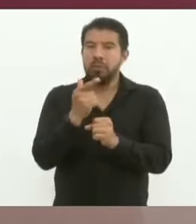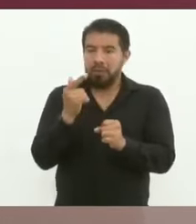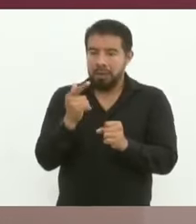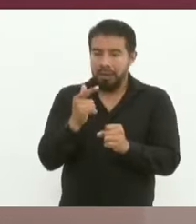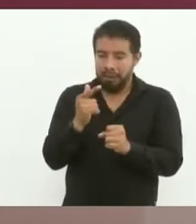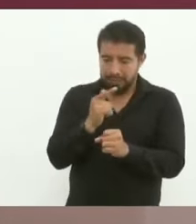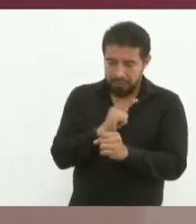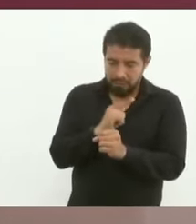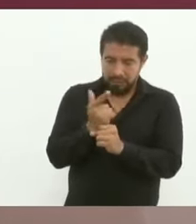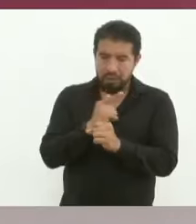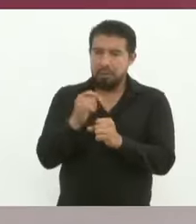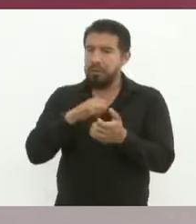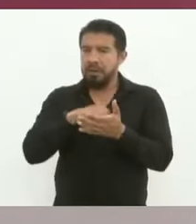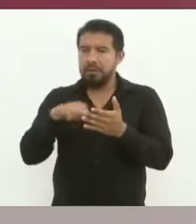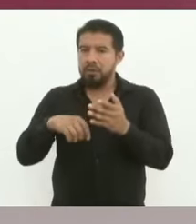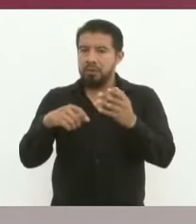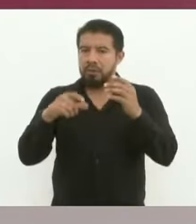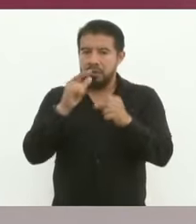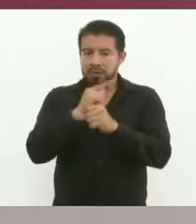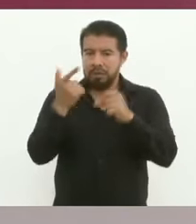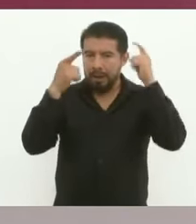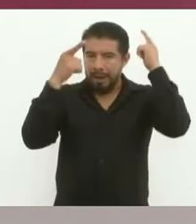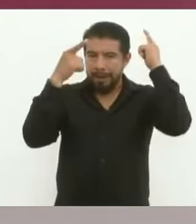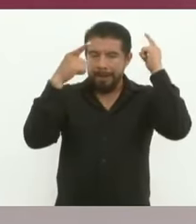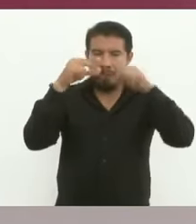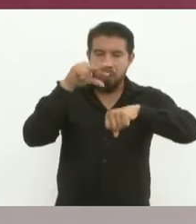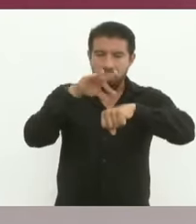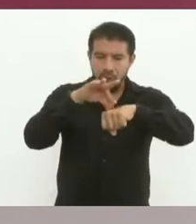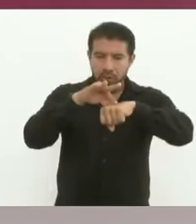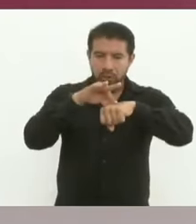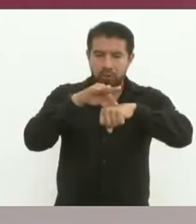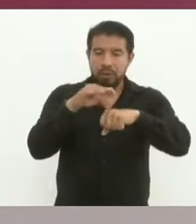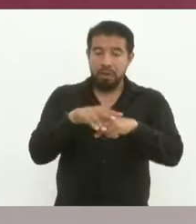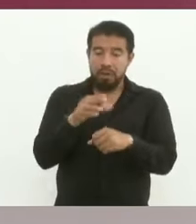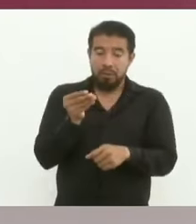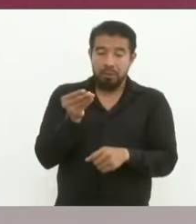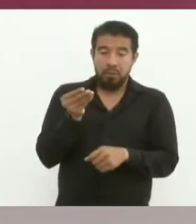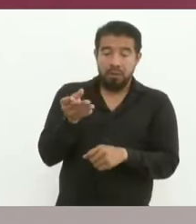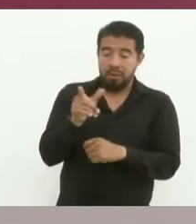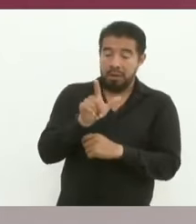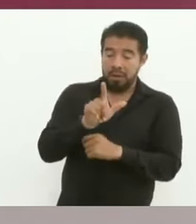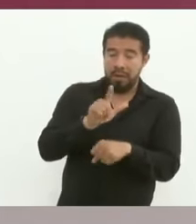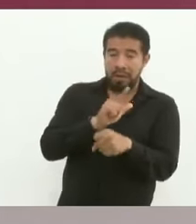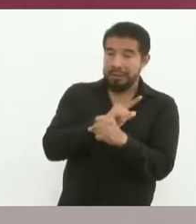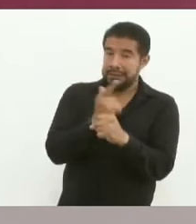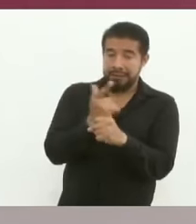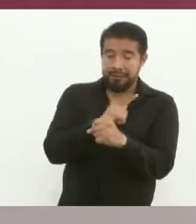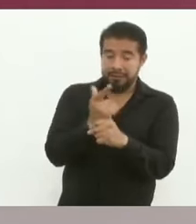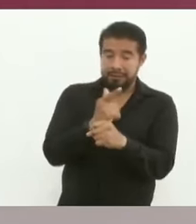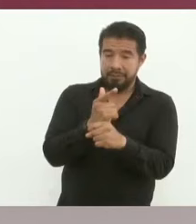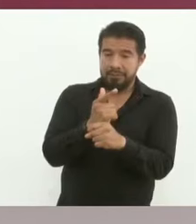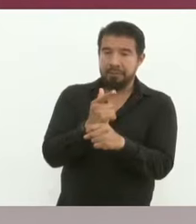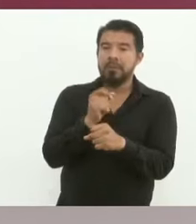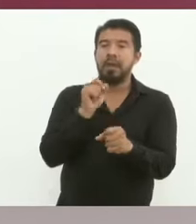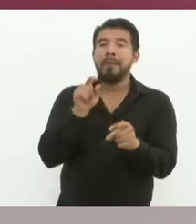la carrera de médico, el nivel es licenciado. El